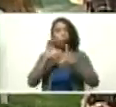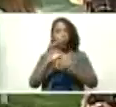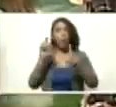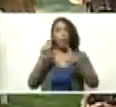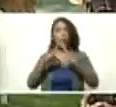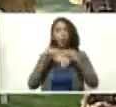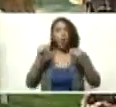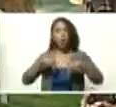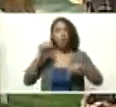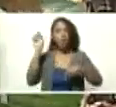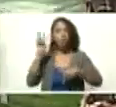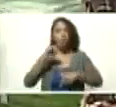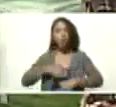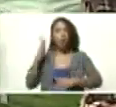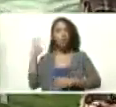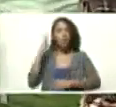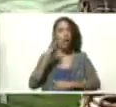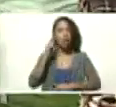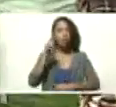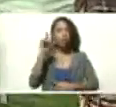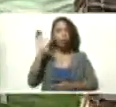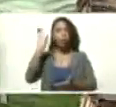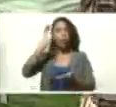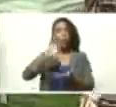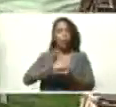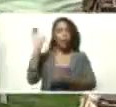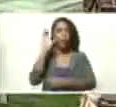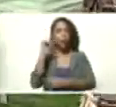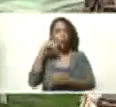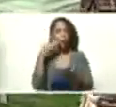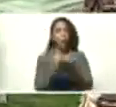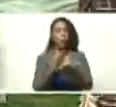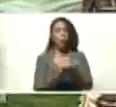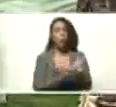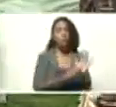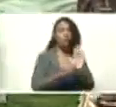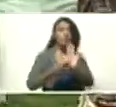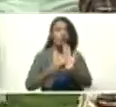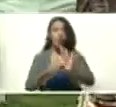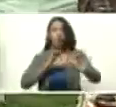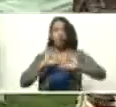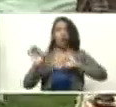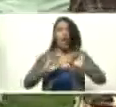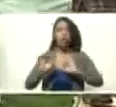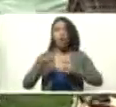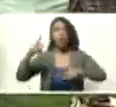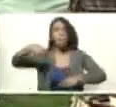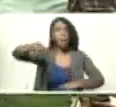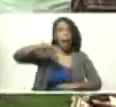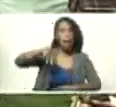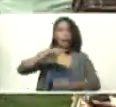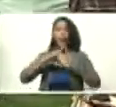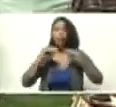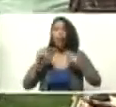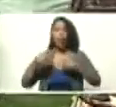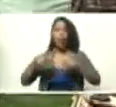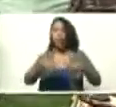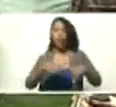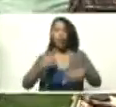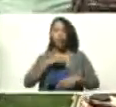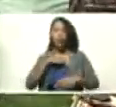toda Venezuela, que pueden venir a su capital a presentarse en los teatros, en las plazas, en todos lados que vamos